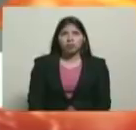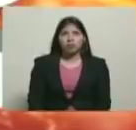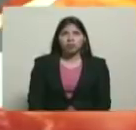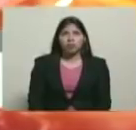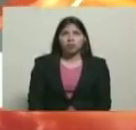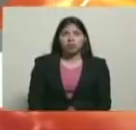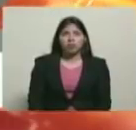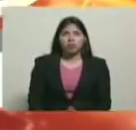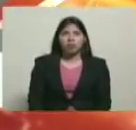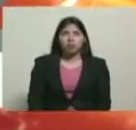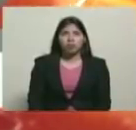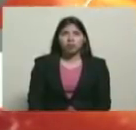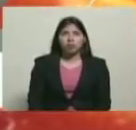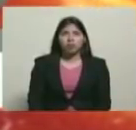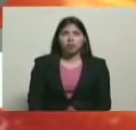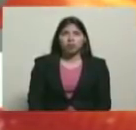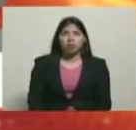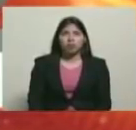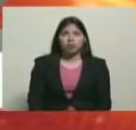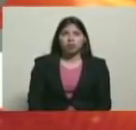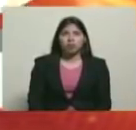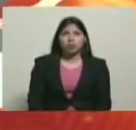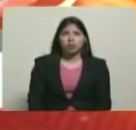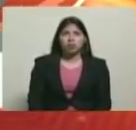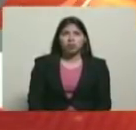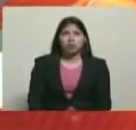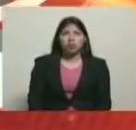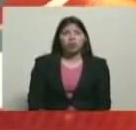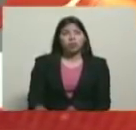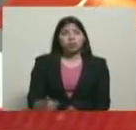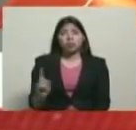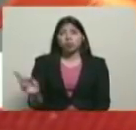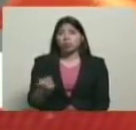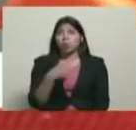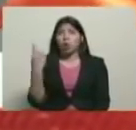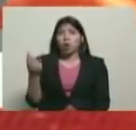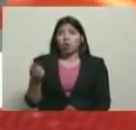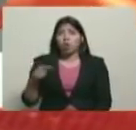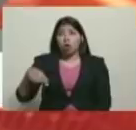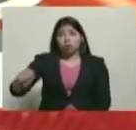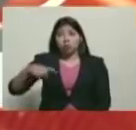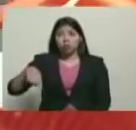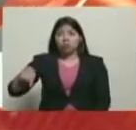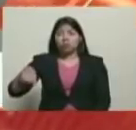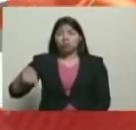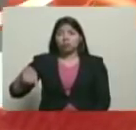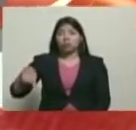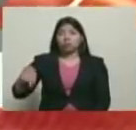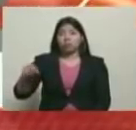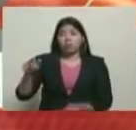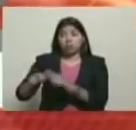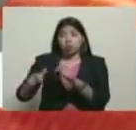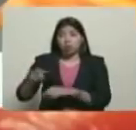están judicializados, debo decir. Todos ellos están judicializados, todos ellos están